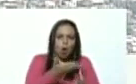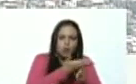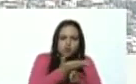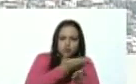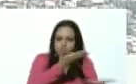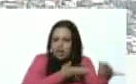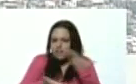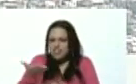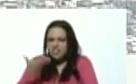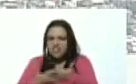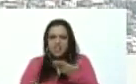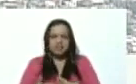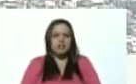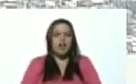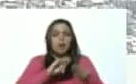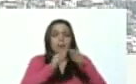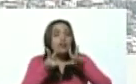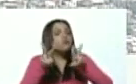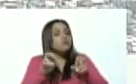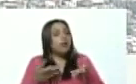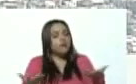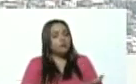vecinos. Es un barrio nuevo,